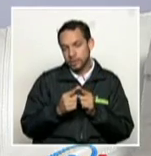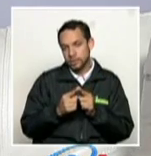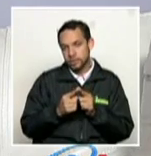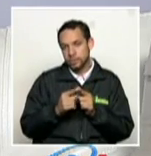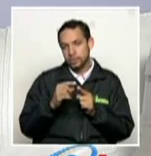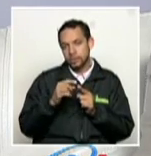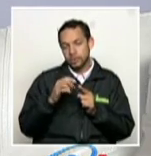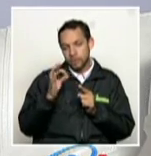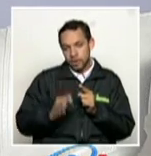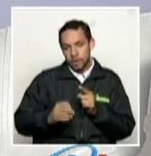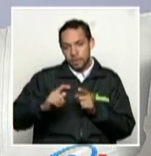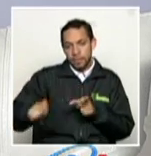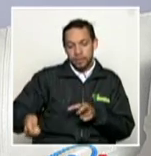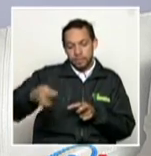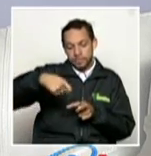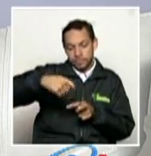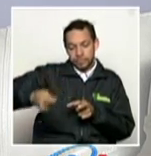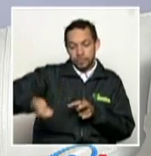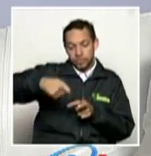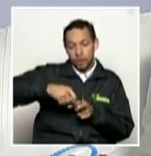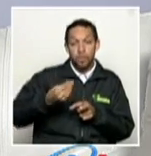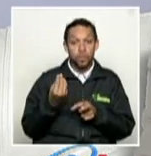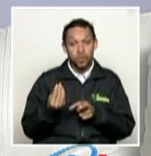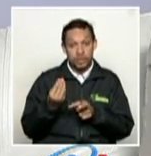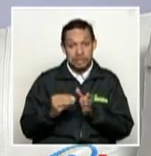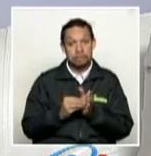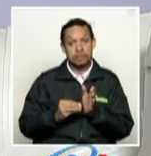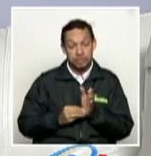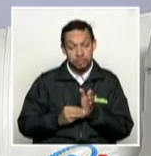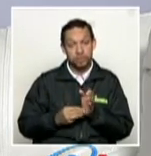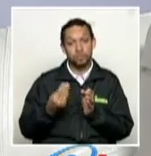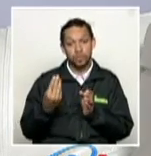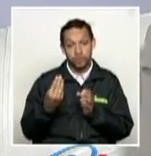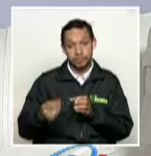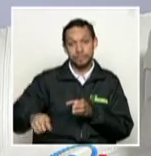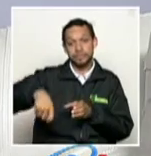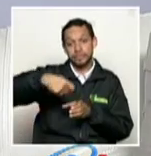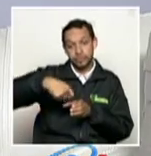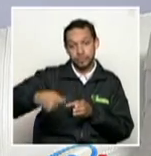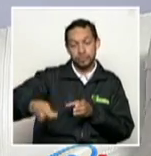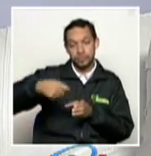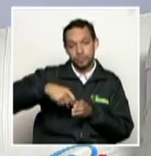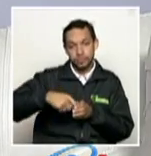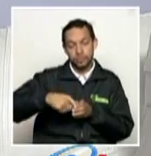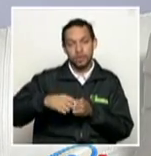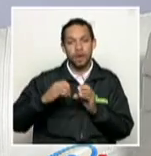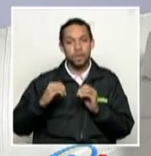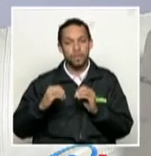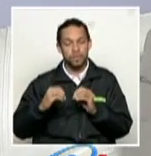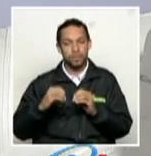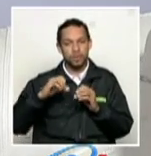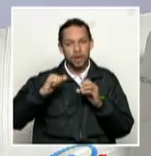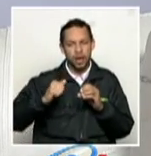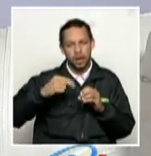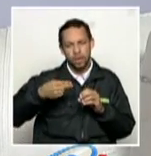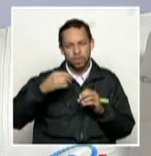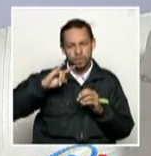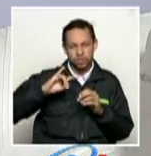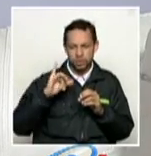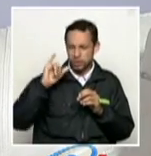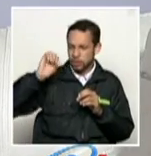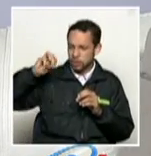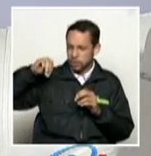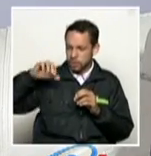pero ya darle 3 cucharadas al día ya es mucho. Es como la persona que dice que come mucha auyama y se le colocan las manos